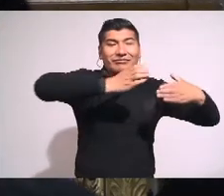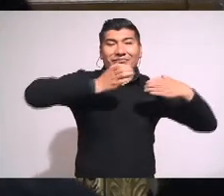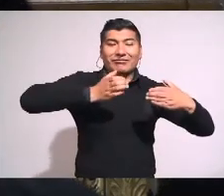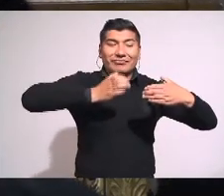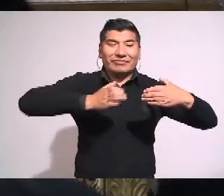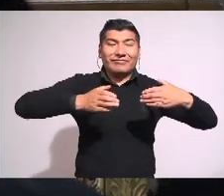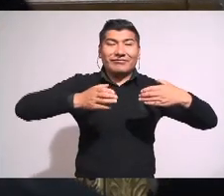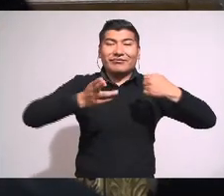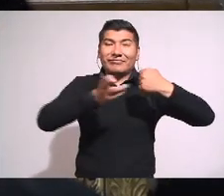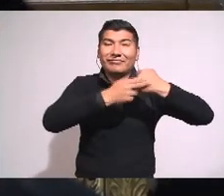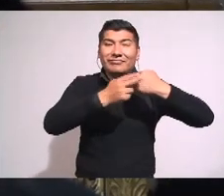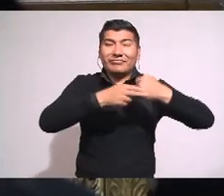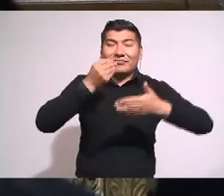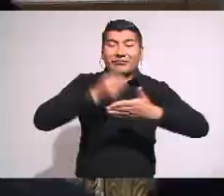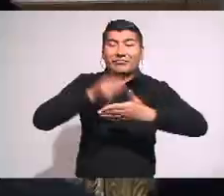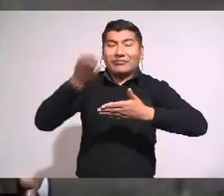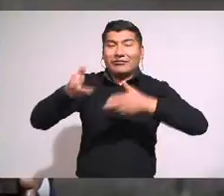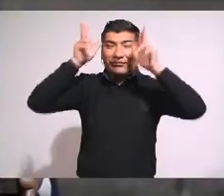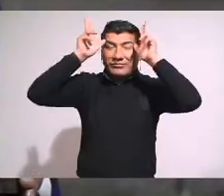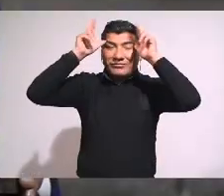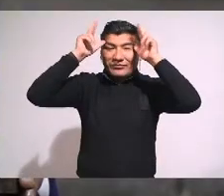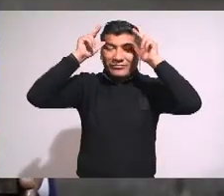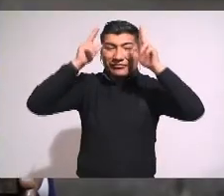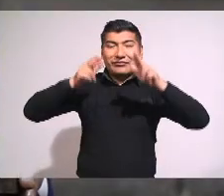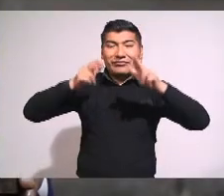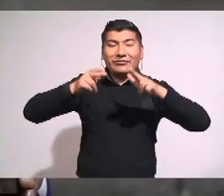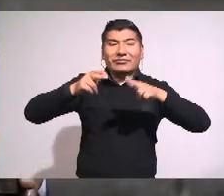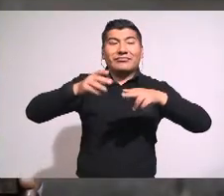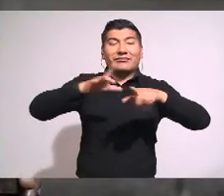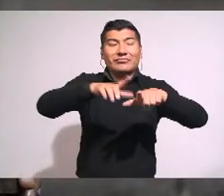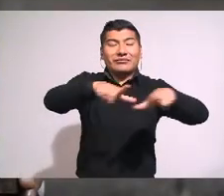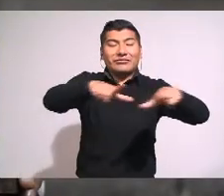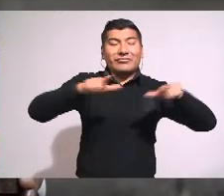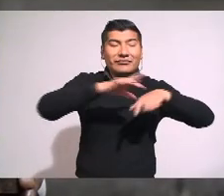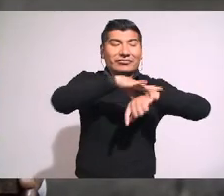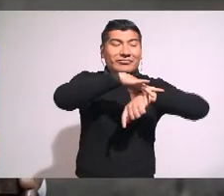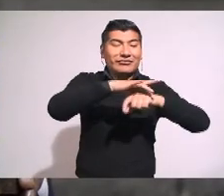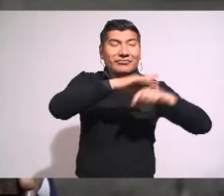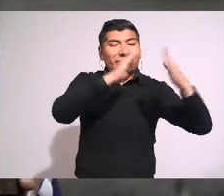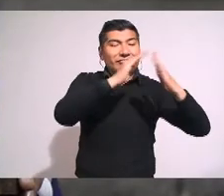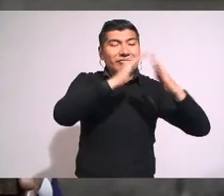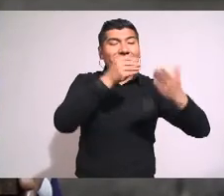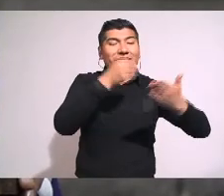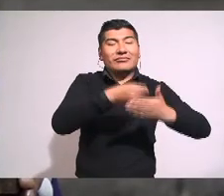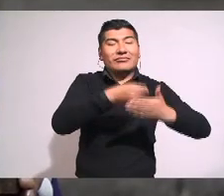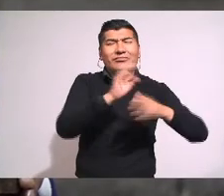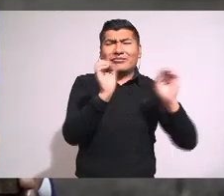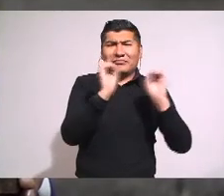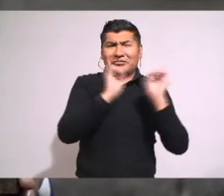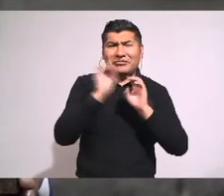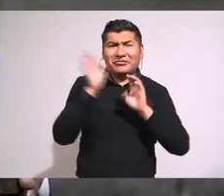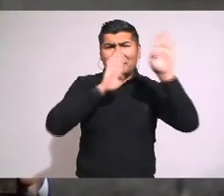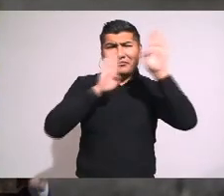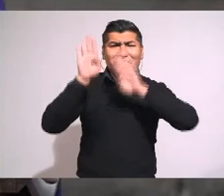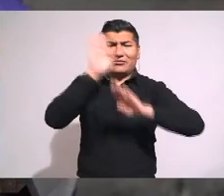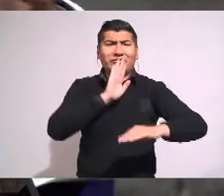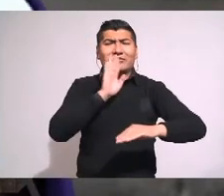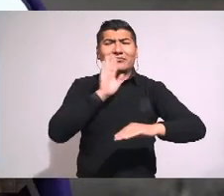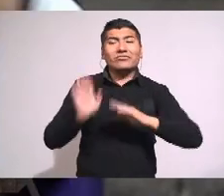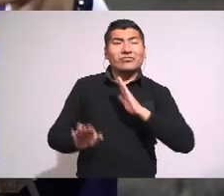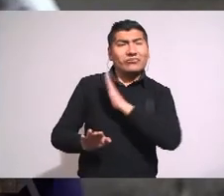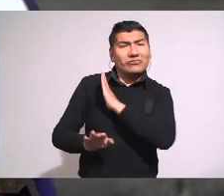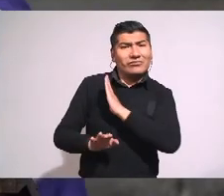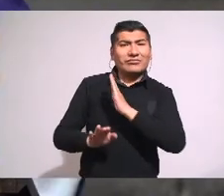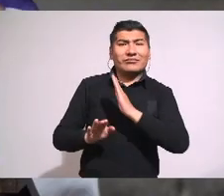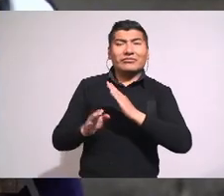No se preocupan de comprar caballos, carrozas, terrenos, casas. No es su preocupación de ellos.